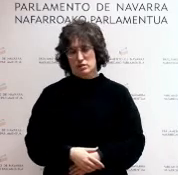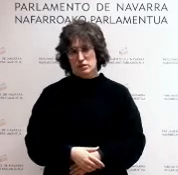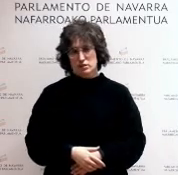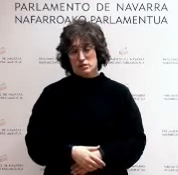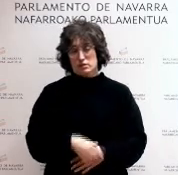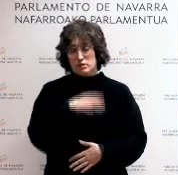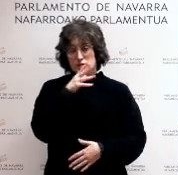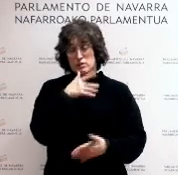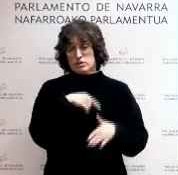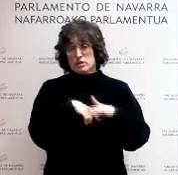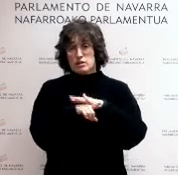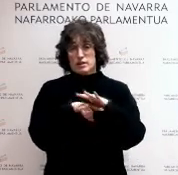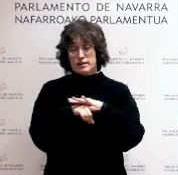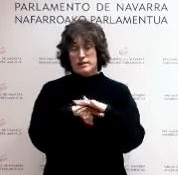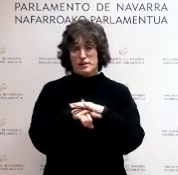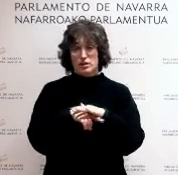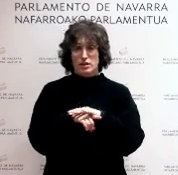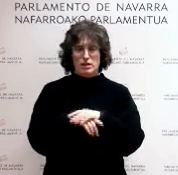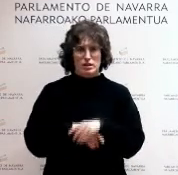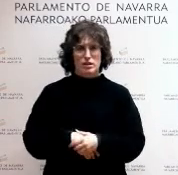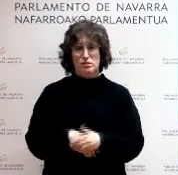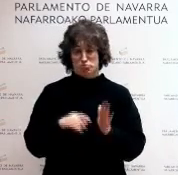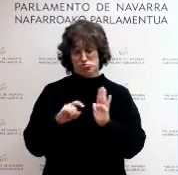trámite a una nueva ley